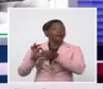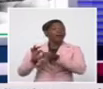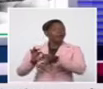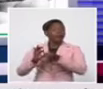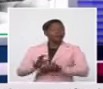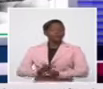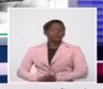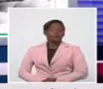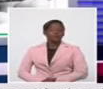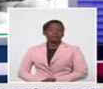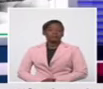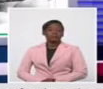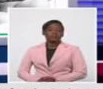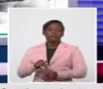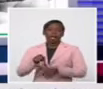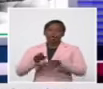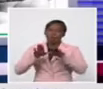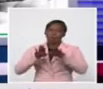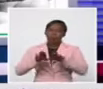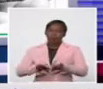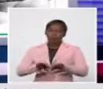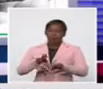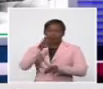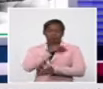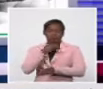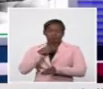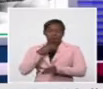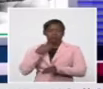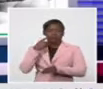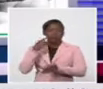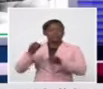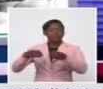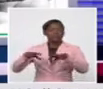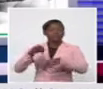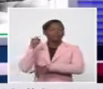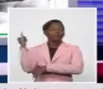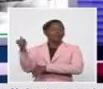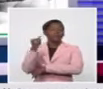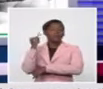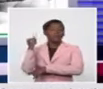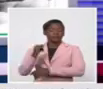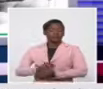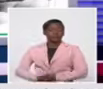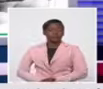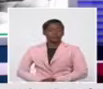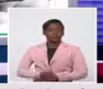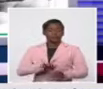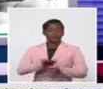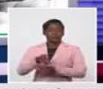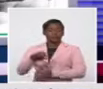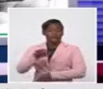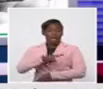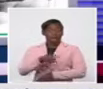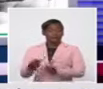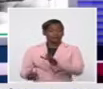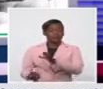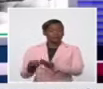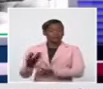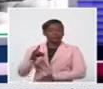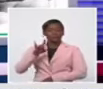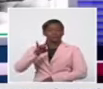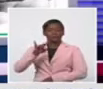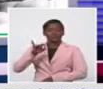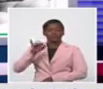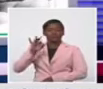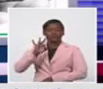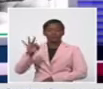Le proponemos la pausa habitual para conocer la situación internacional. Al cierre del día de ayer, la nación reporta